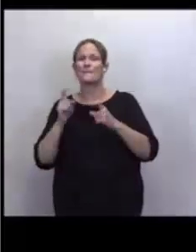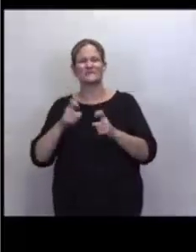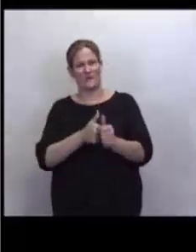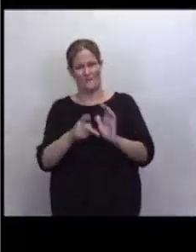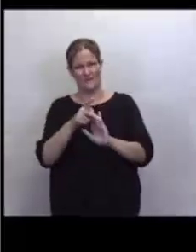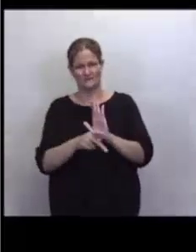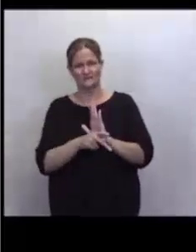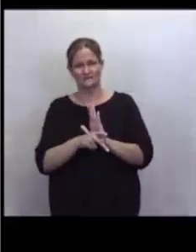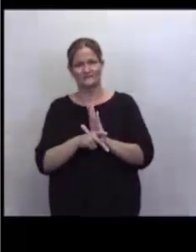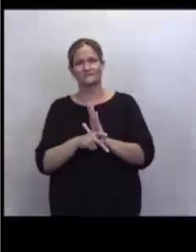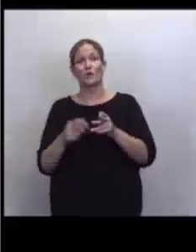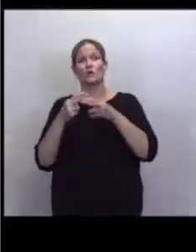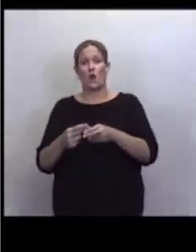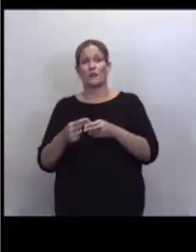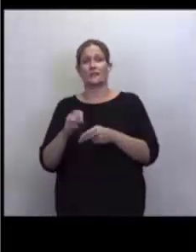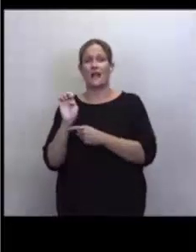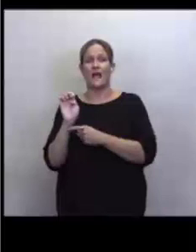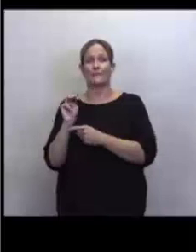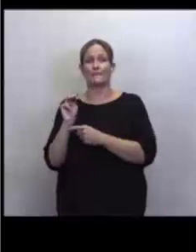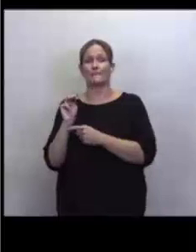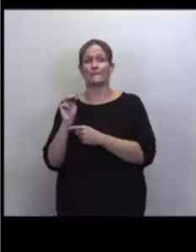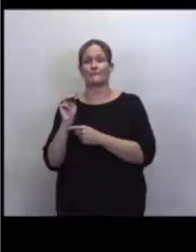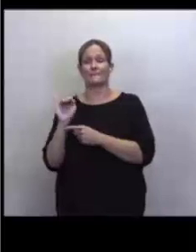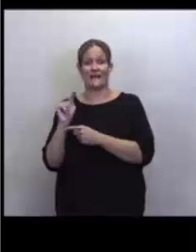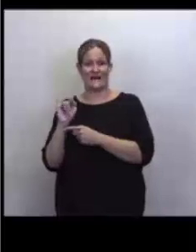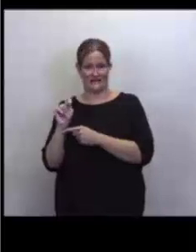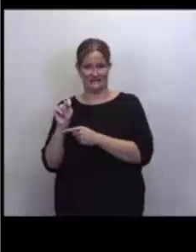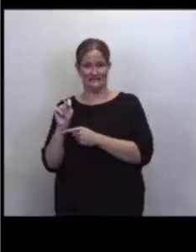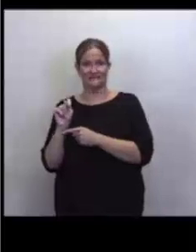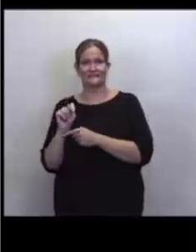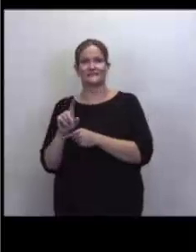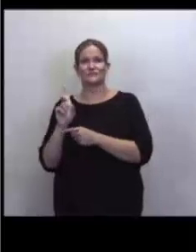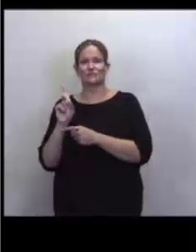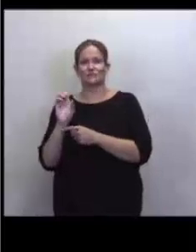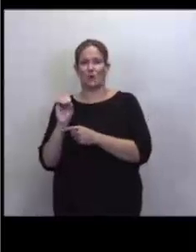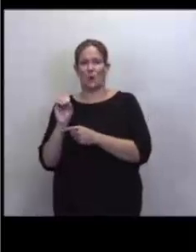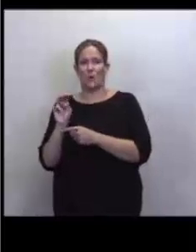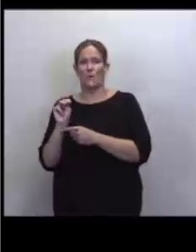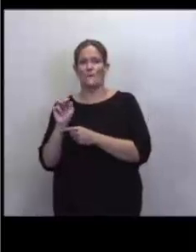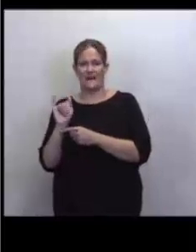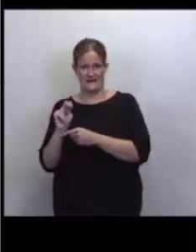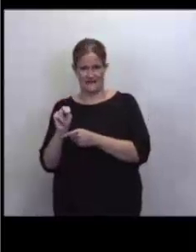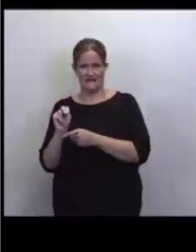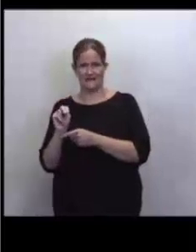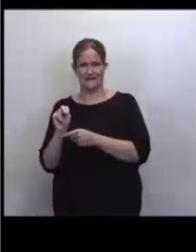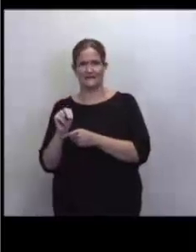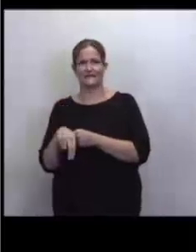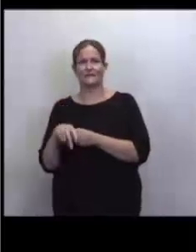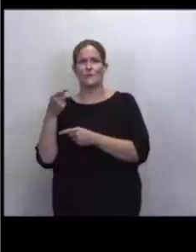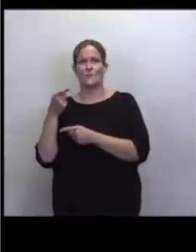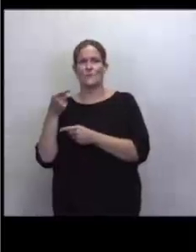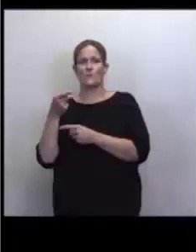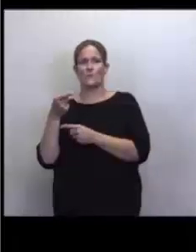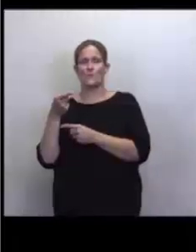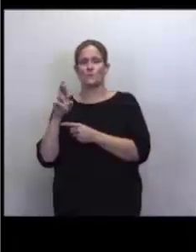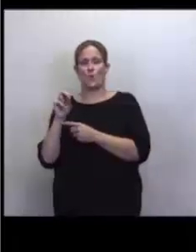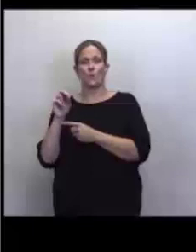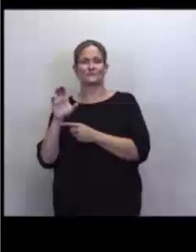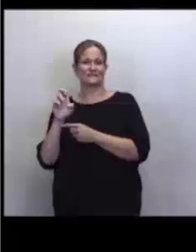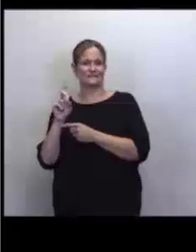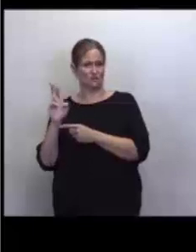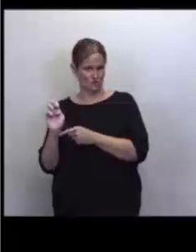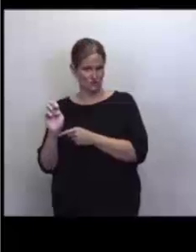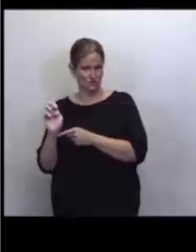de la ciudad de Syracuse y las adquisiciones restantes se harían en Cicero y DeWitt.